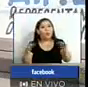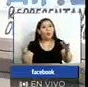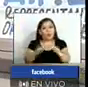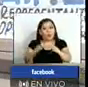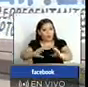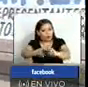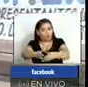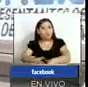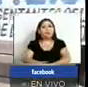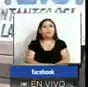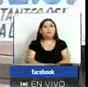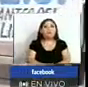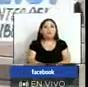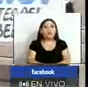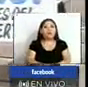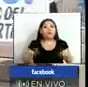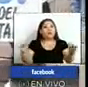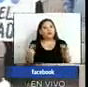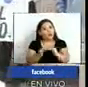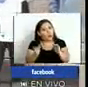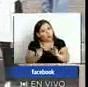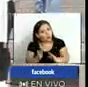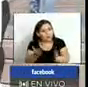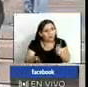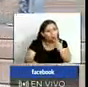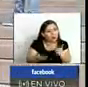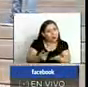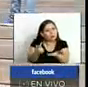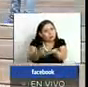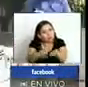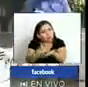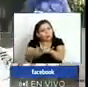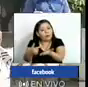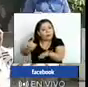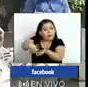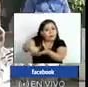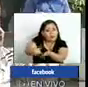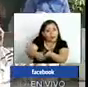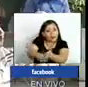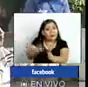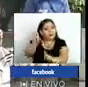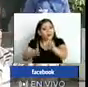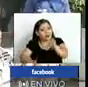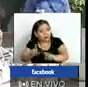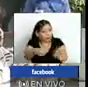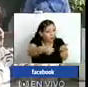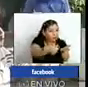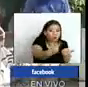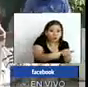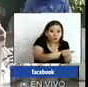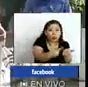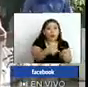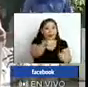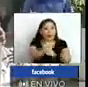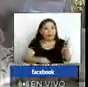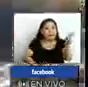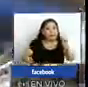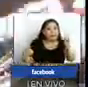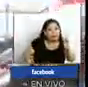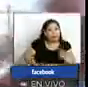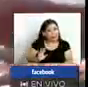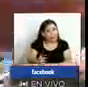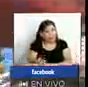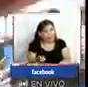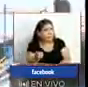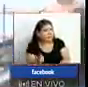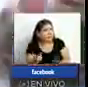gremio. Además, sostendrían reuniones con las alcaldías de Santa Ana y San Salvador, municipios que estarían